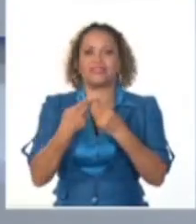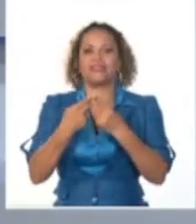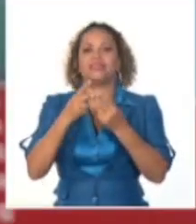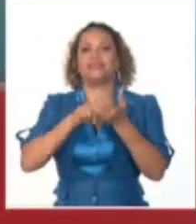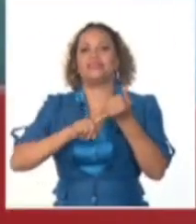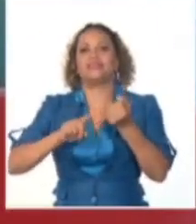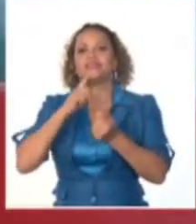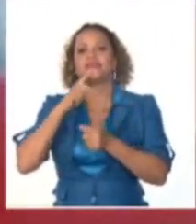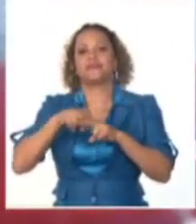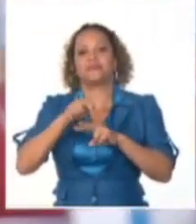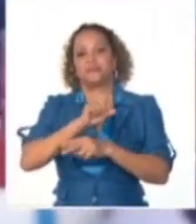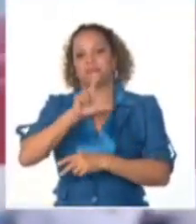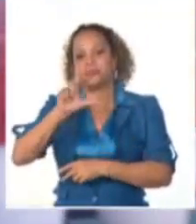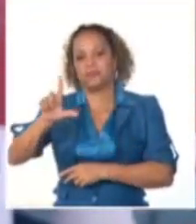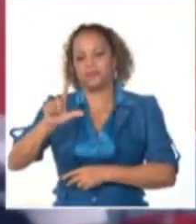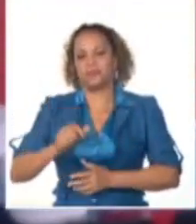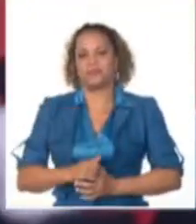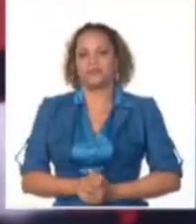Holguín.